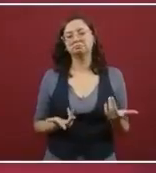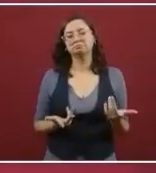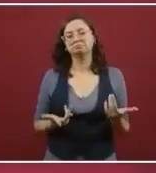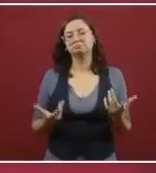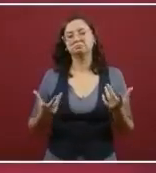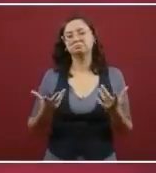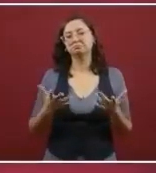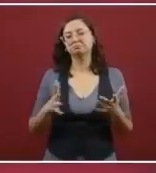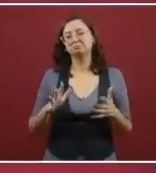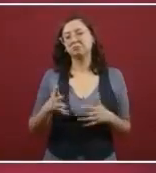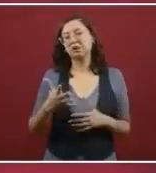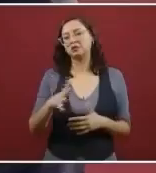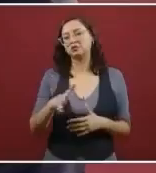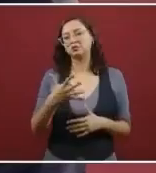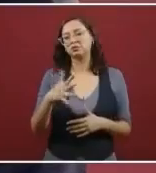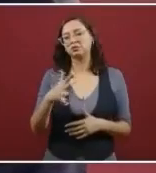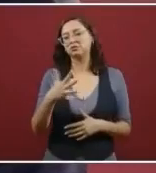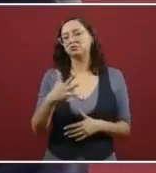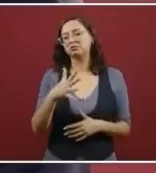a más